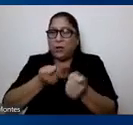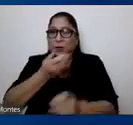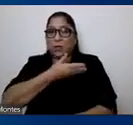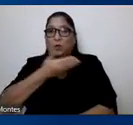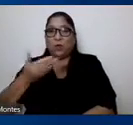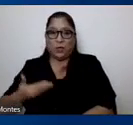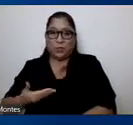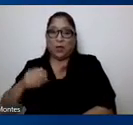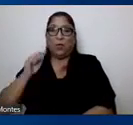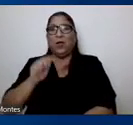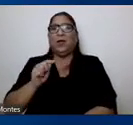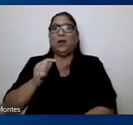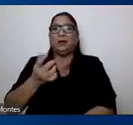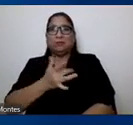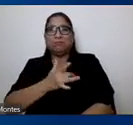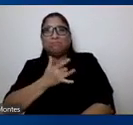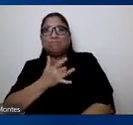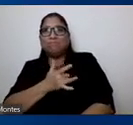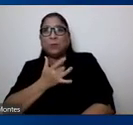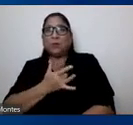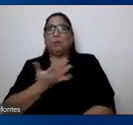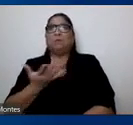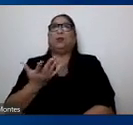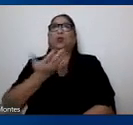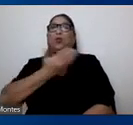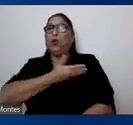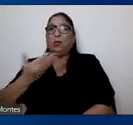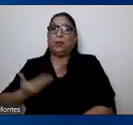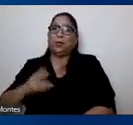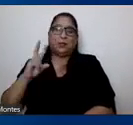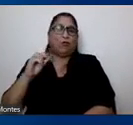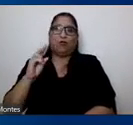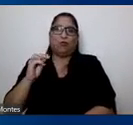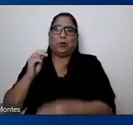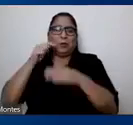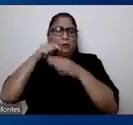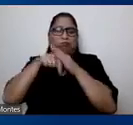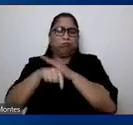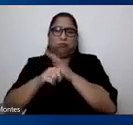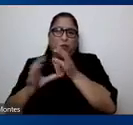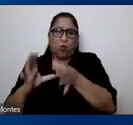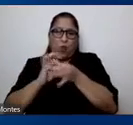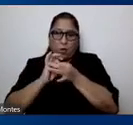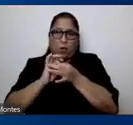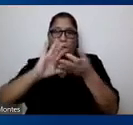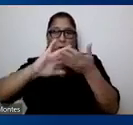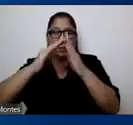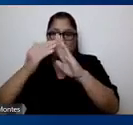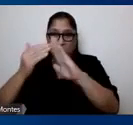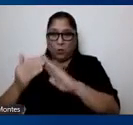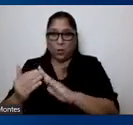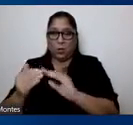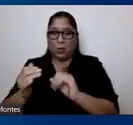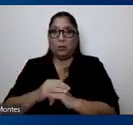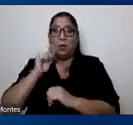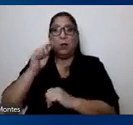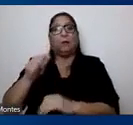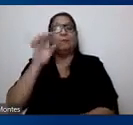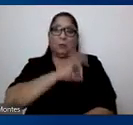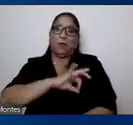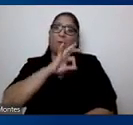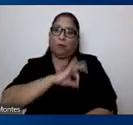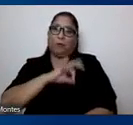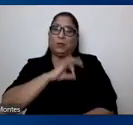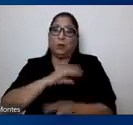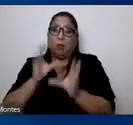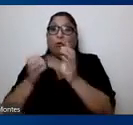este sentimiento de Estado no está muy arraigado en estas comunidades. Así que esto es aprovechado, como lo mencioné, por